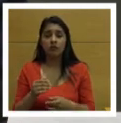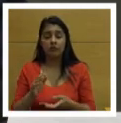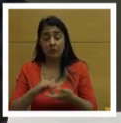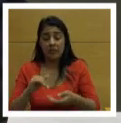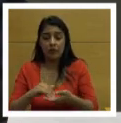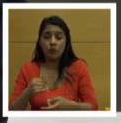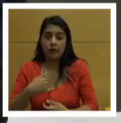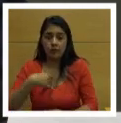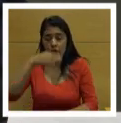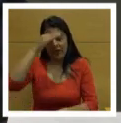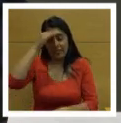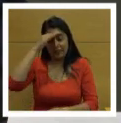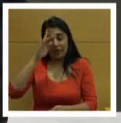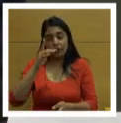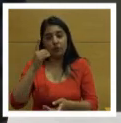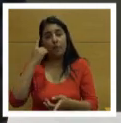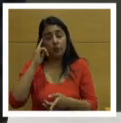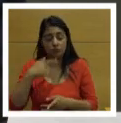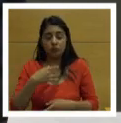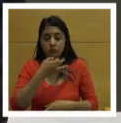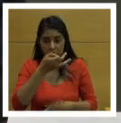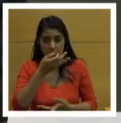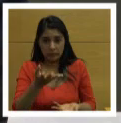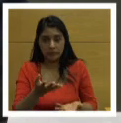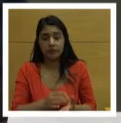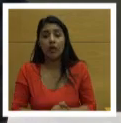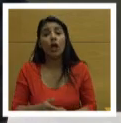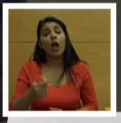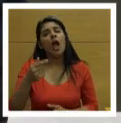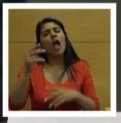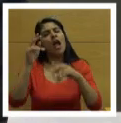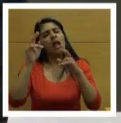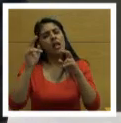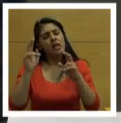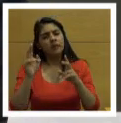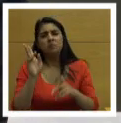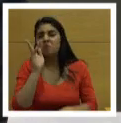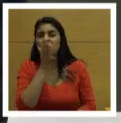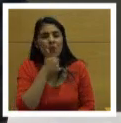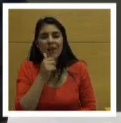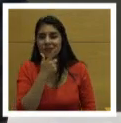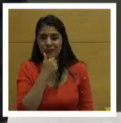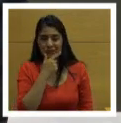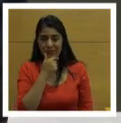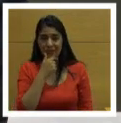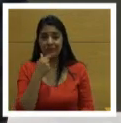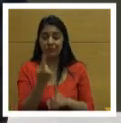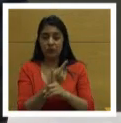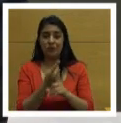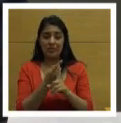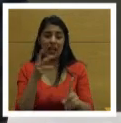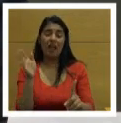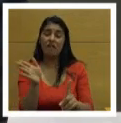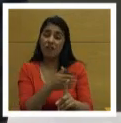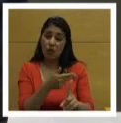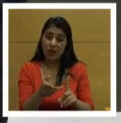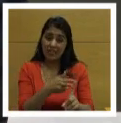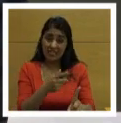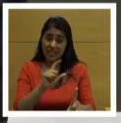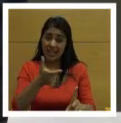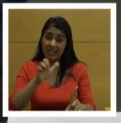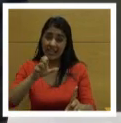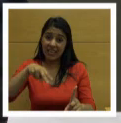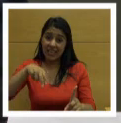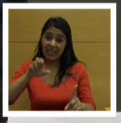ustedes. Sin duda alguna, hablar de violencia de género equivale a un problema de